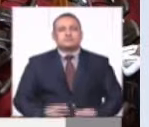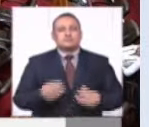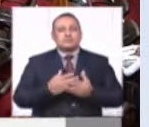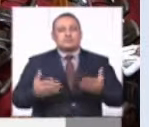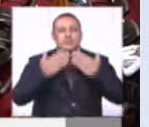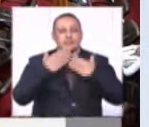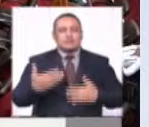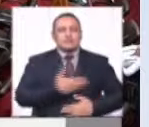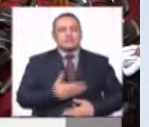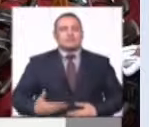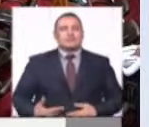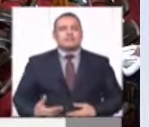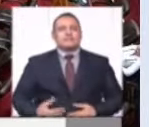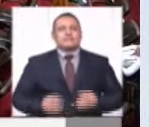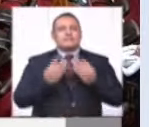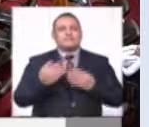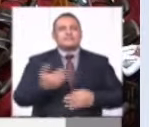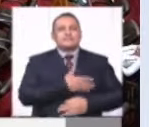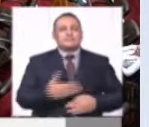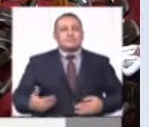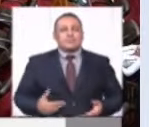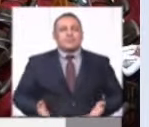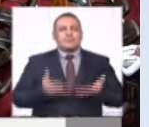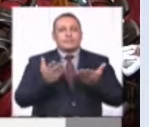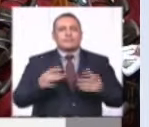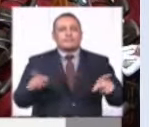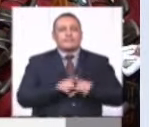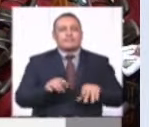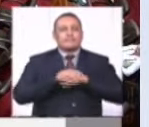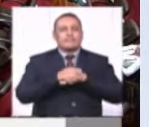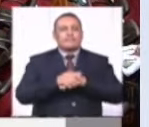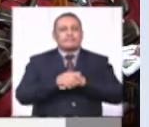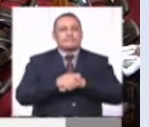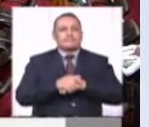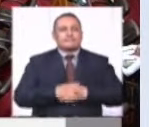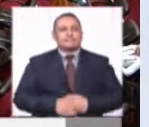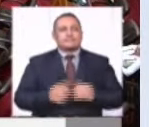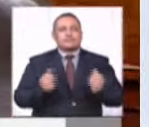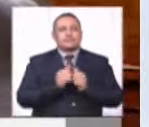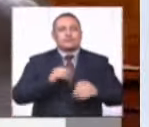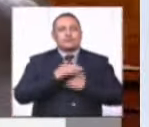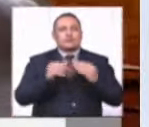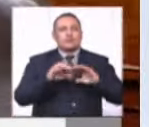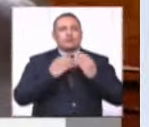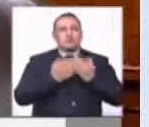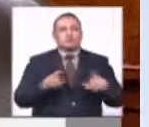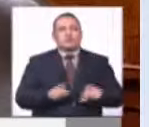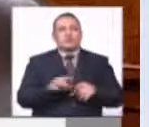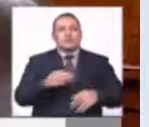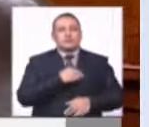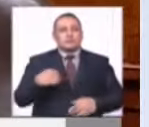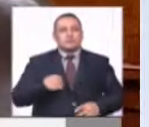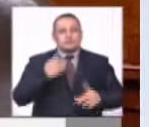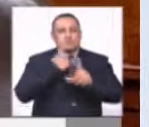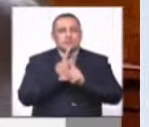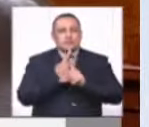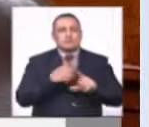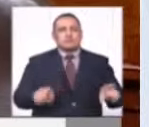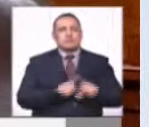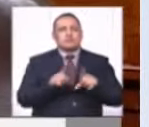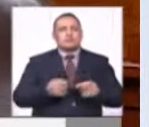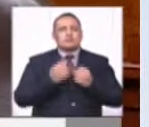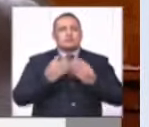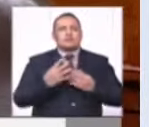Gracias, presidente. Bien, presidente, por su intermedio, saludar a todos los congresistas y a los ministros presentes.